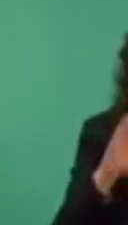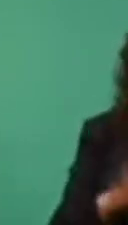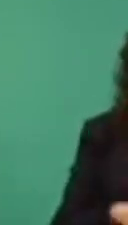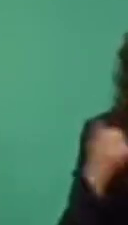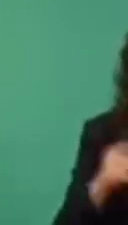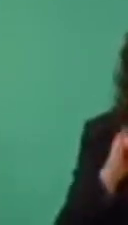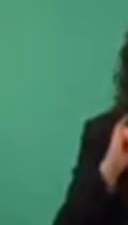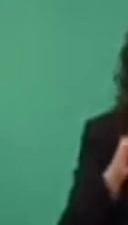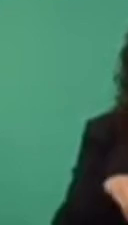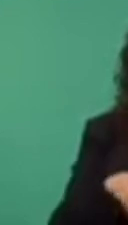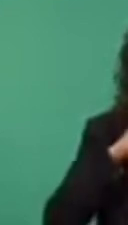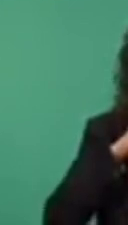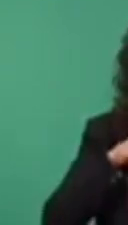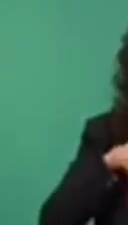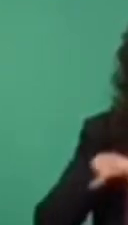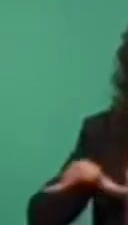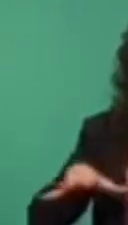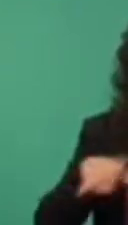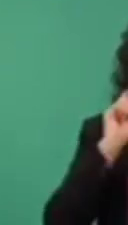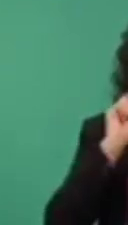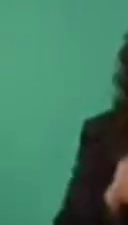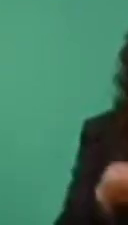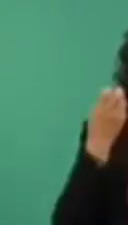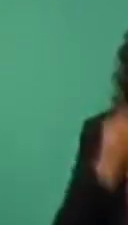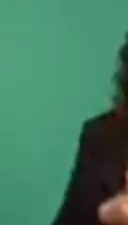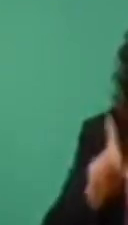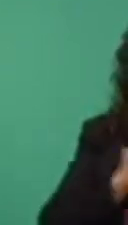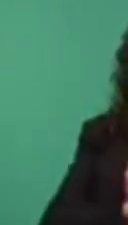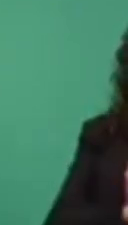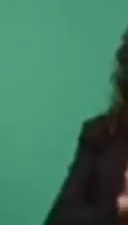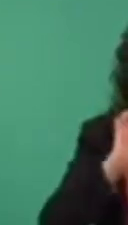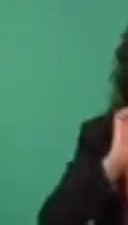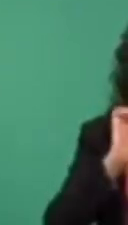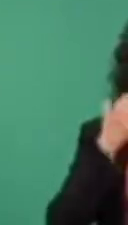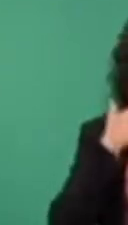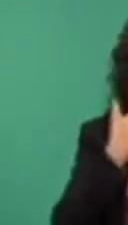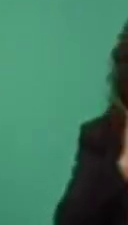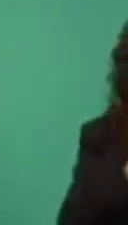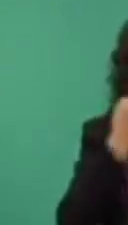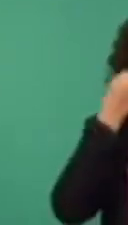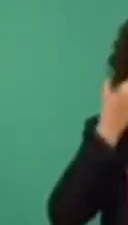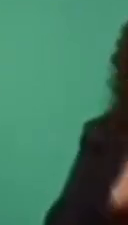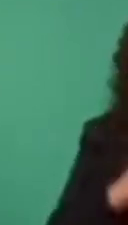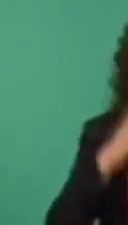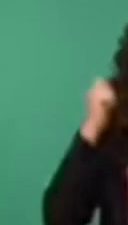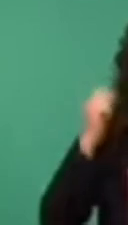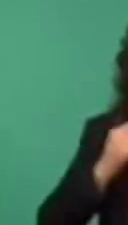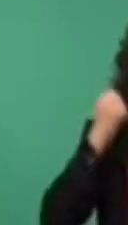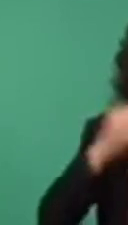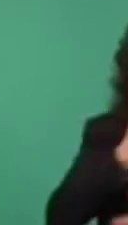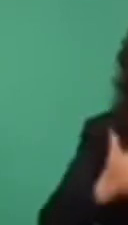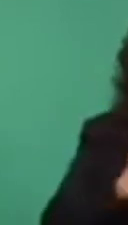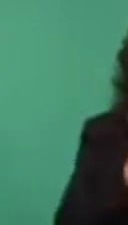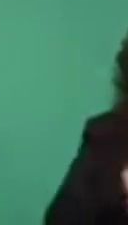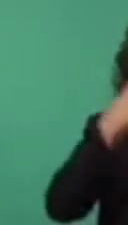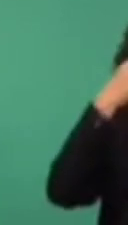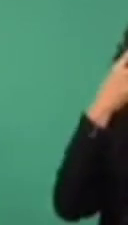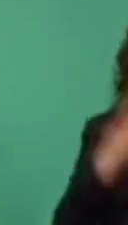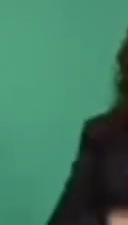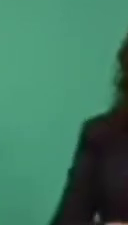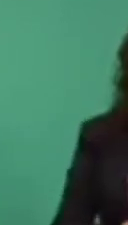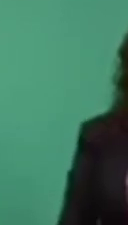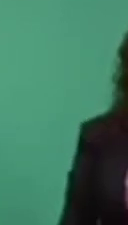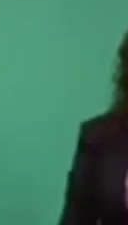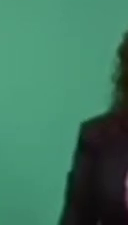la luz el tema de la, hasta ese día, secretaria de Turismo de la Ciudad de México, y que bueno, pues